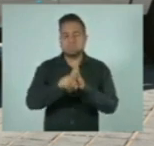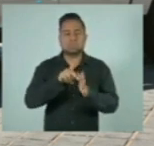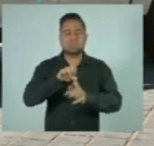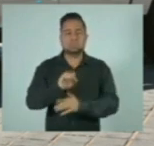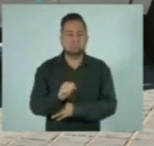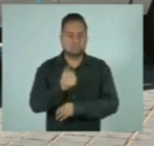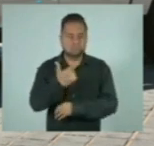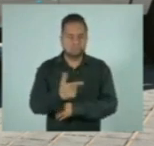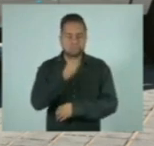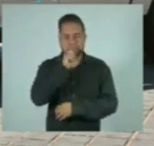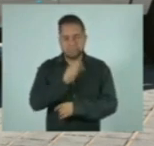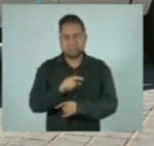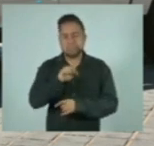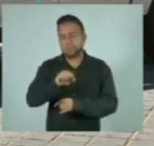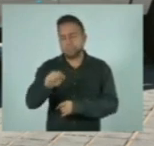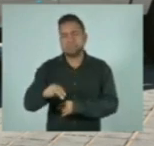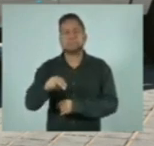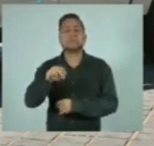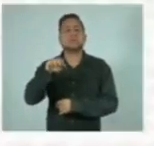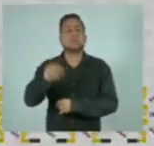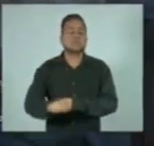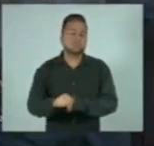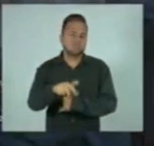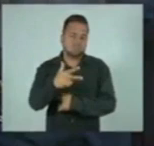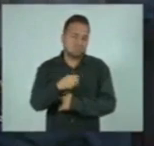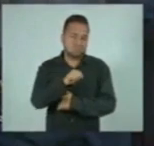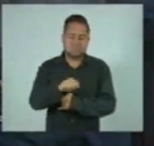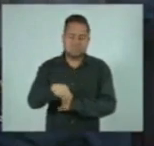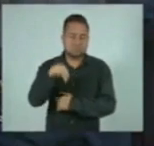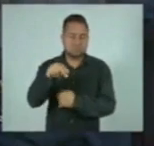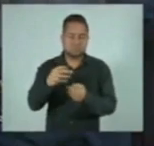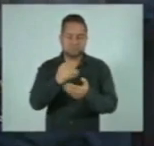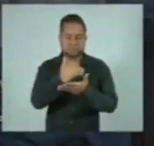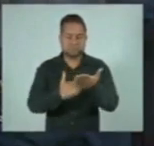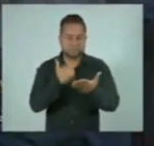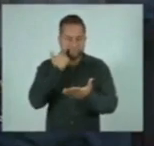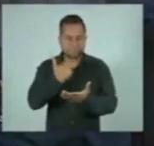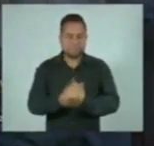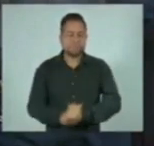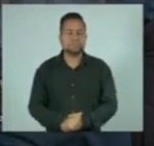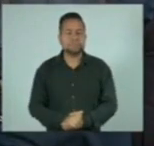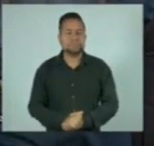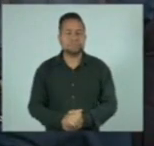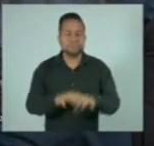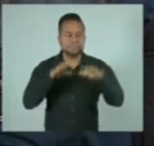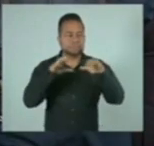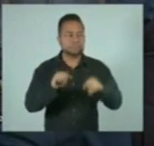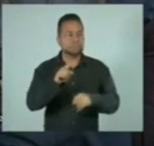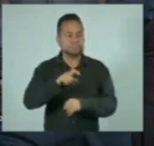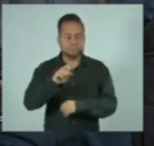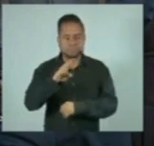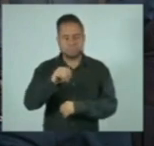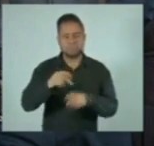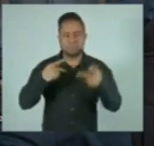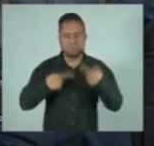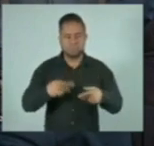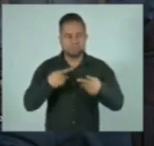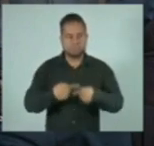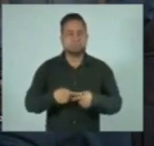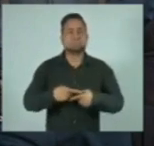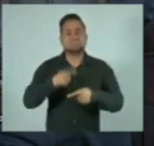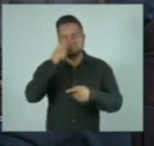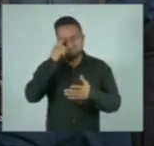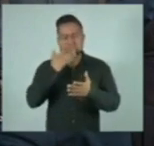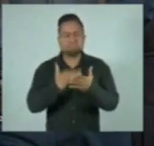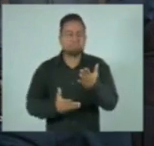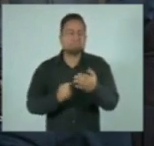en Sierra Sur, 15 en Cañada y 3 en Sierra Norte. La que sigue. Tuvimos la detención de 129 personas detenidas por faltas administrativas, por